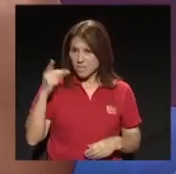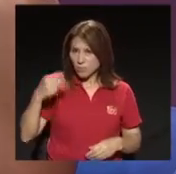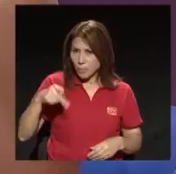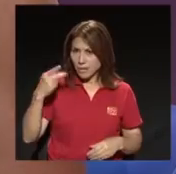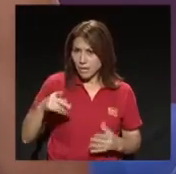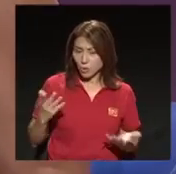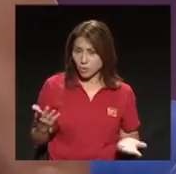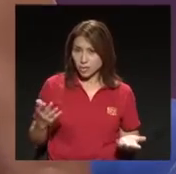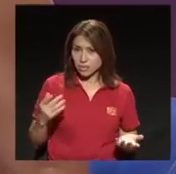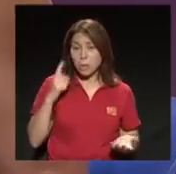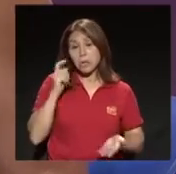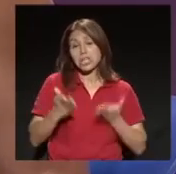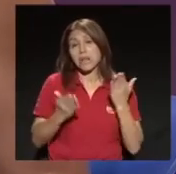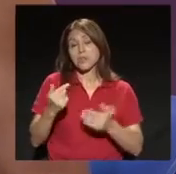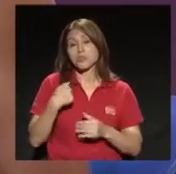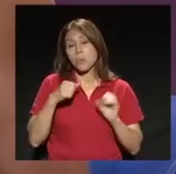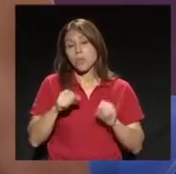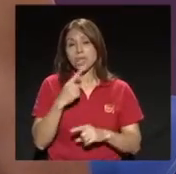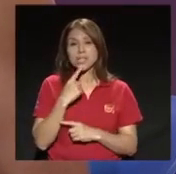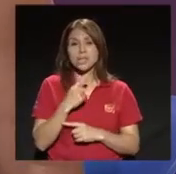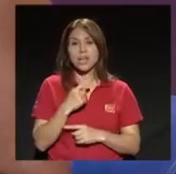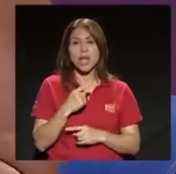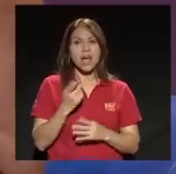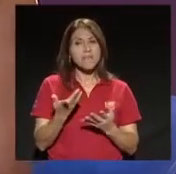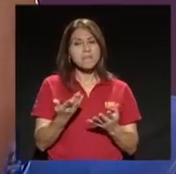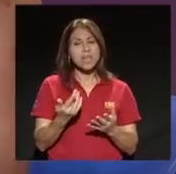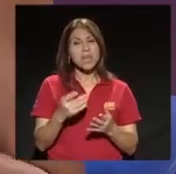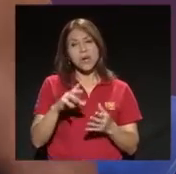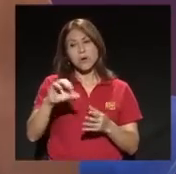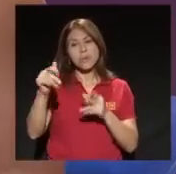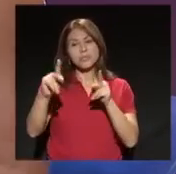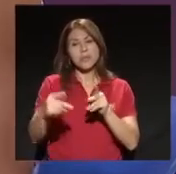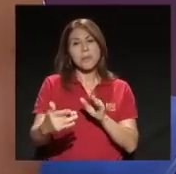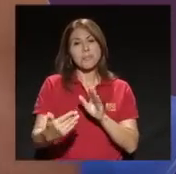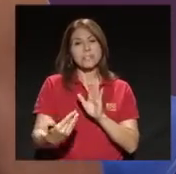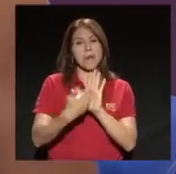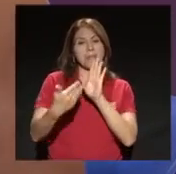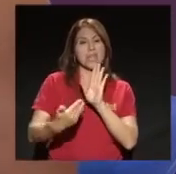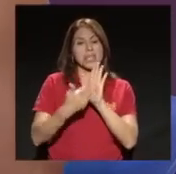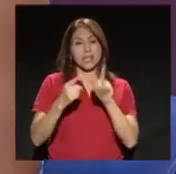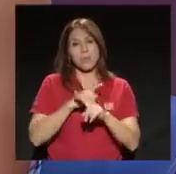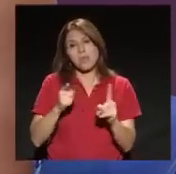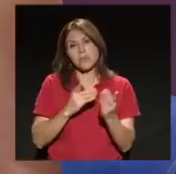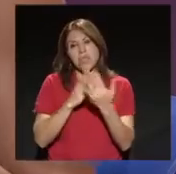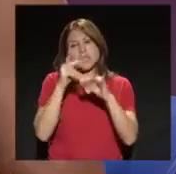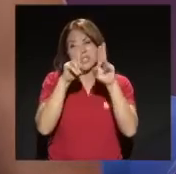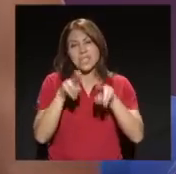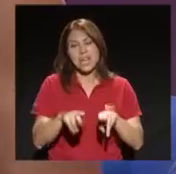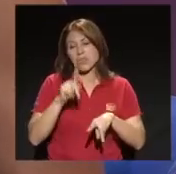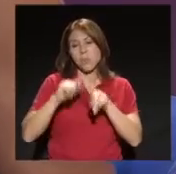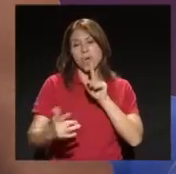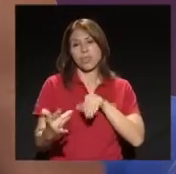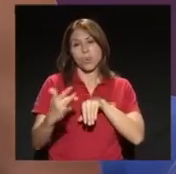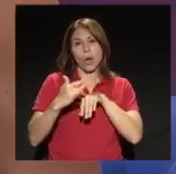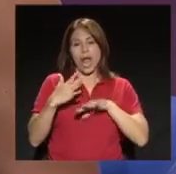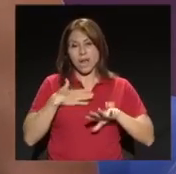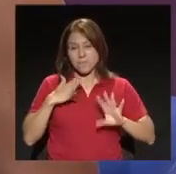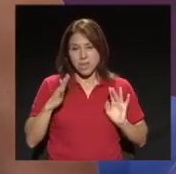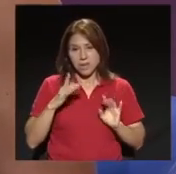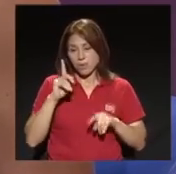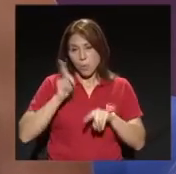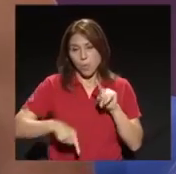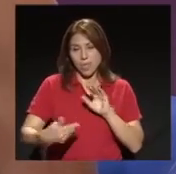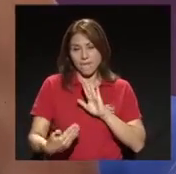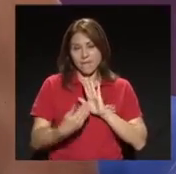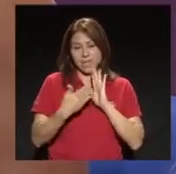bueno, no podría decir, me están amenazando, pero es en la red, no me pueden tocar, no me pueden afectar, es algo que no